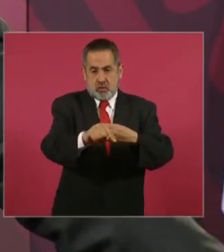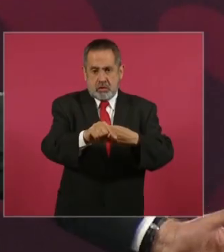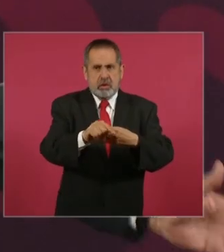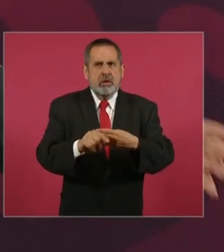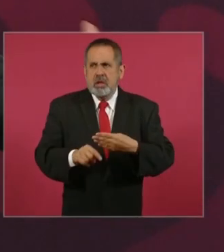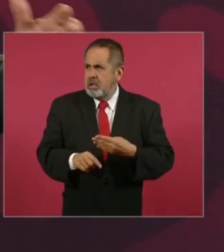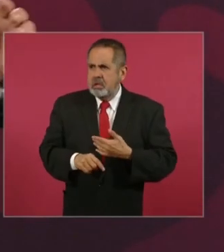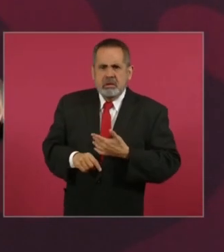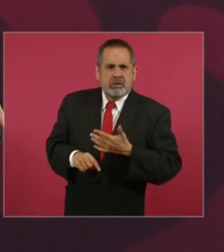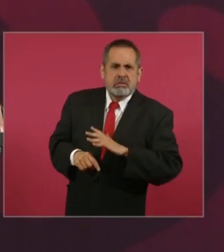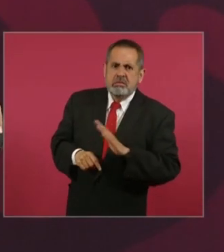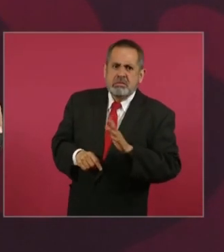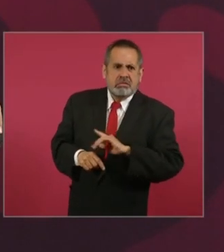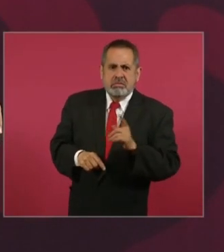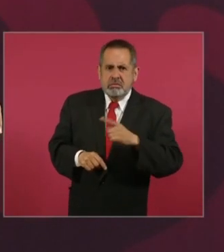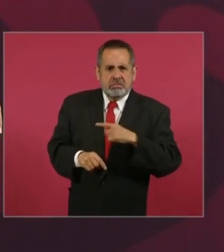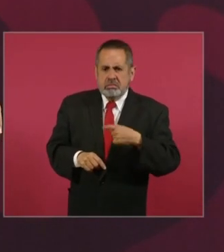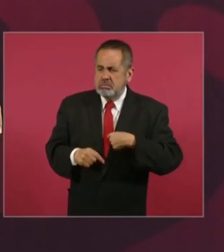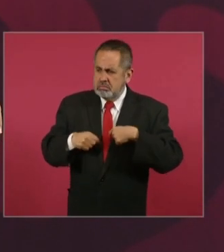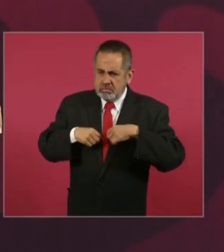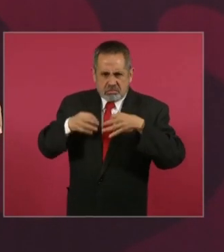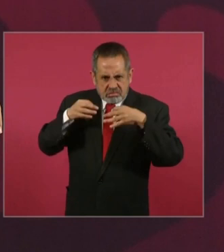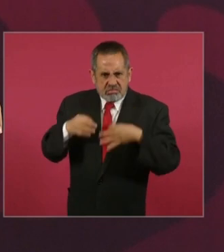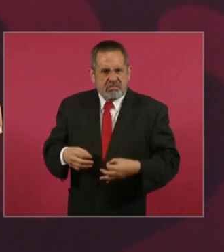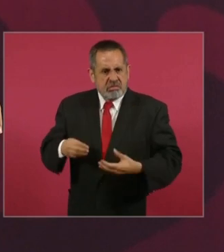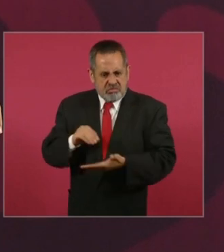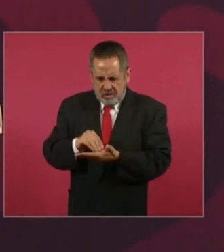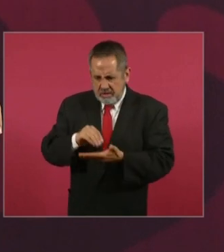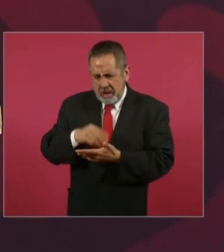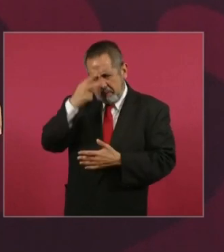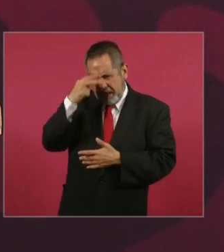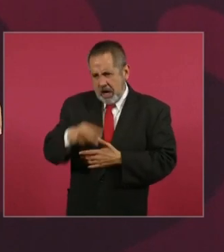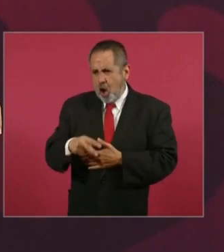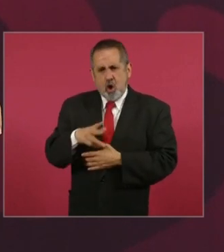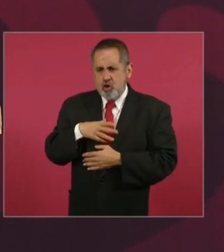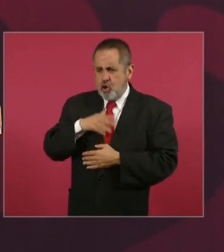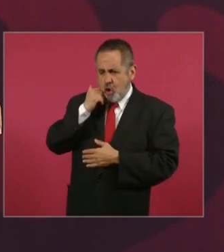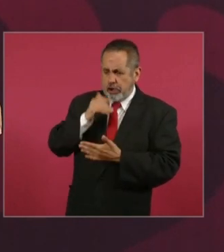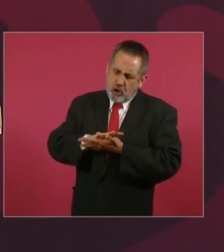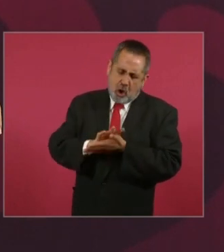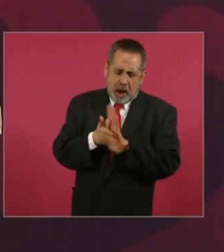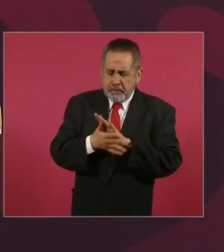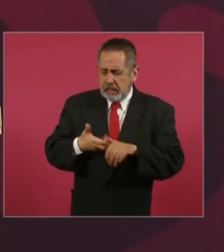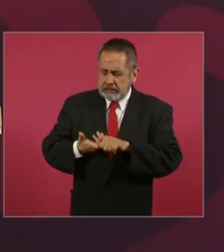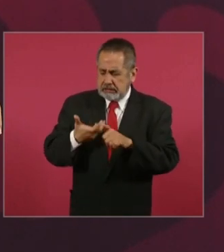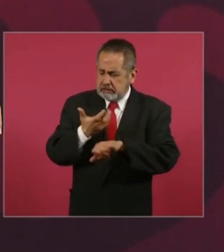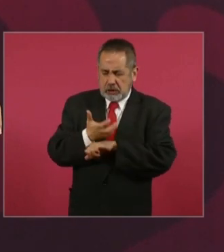dicen no, nosotros queremos seguir siendo mexicanos,